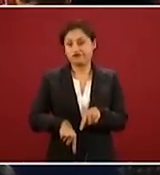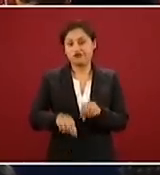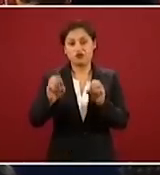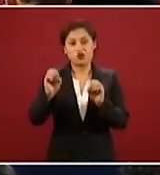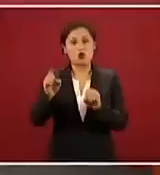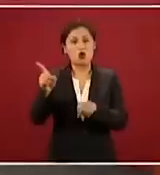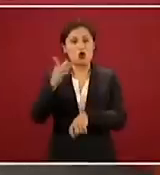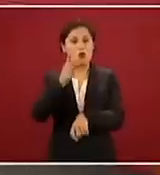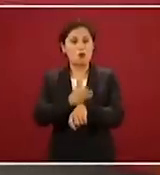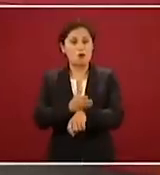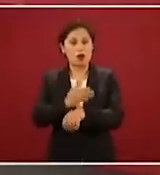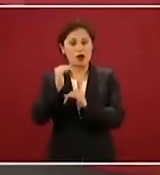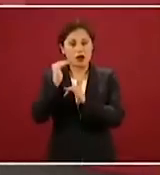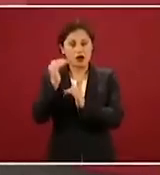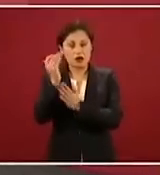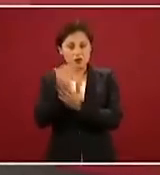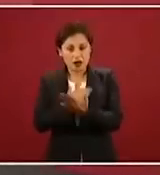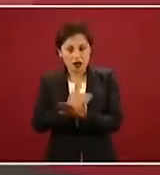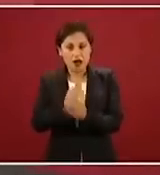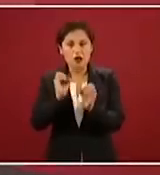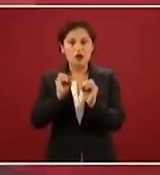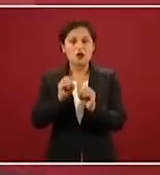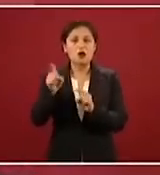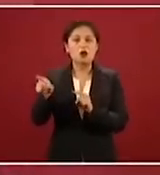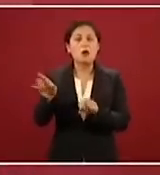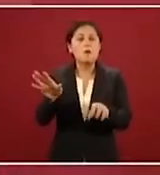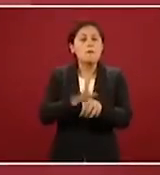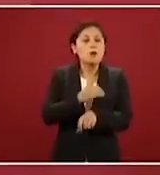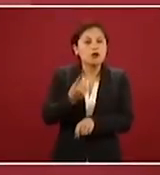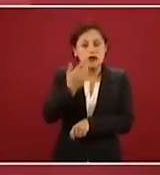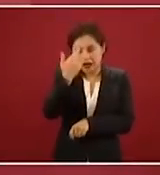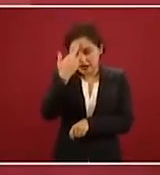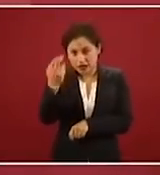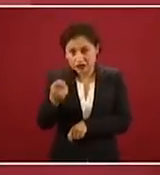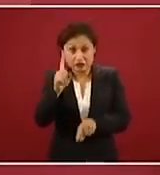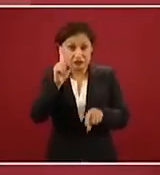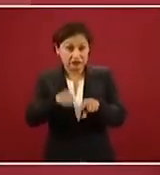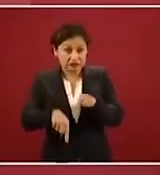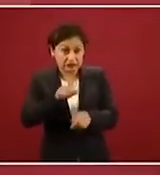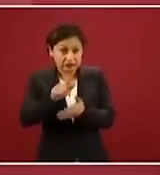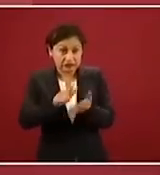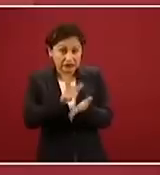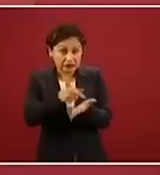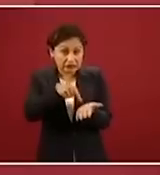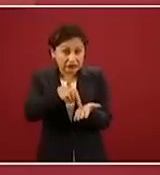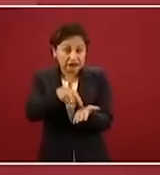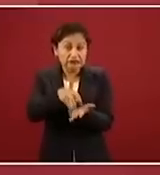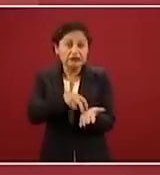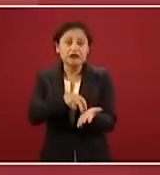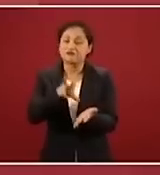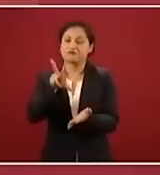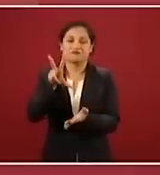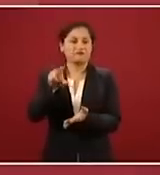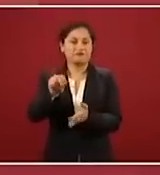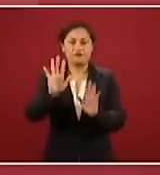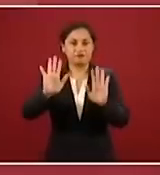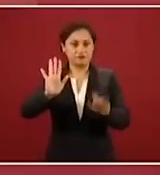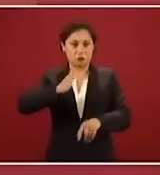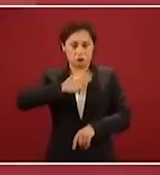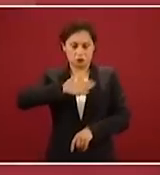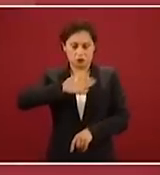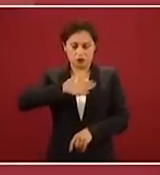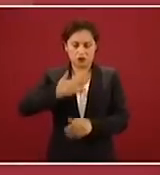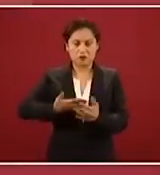causales, nada, que fue mi planteamiento cuando se procuró hacer